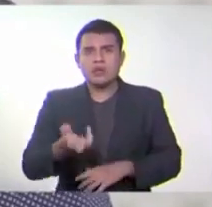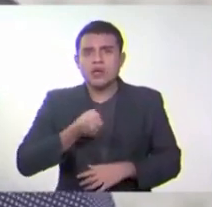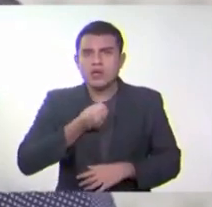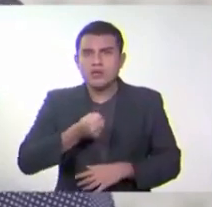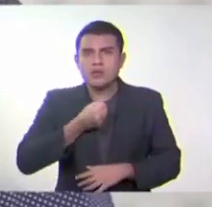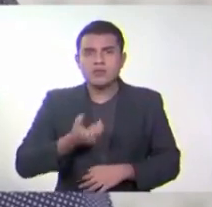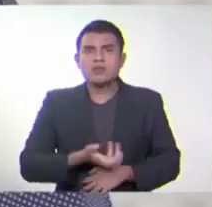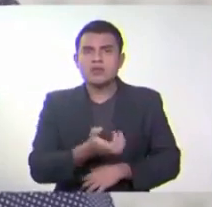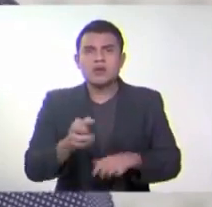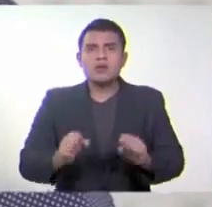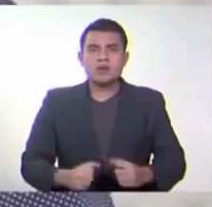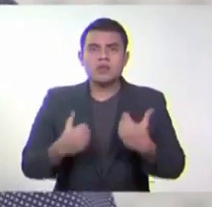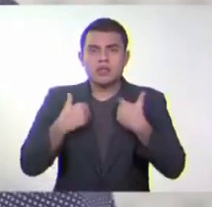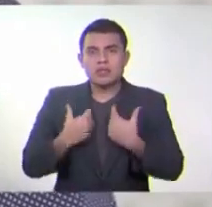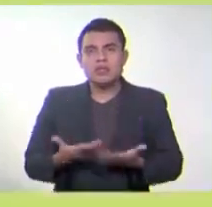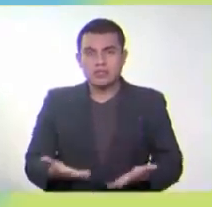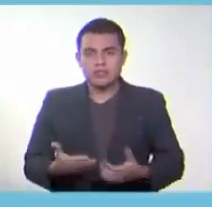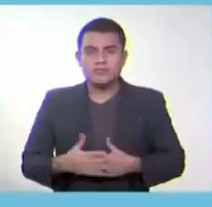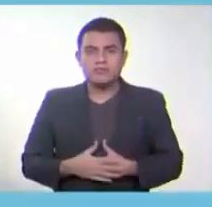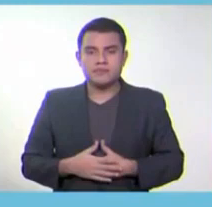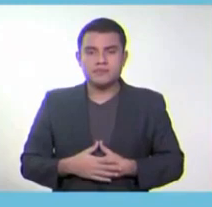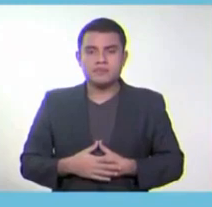podemos obtener de ella.